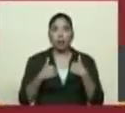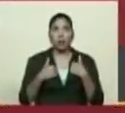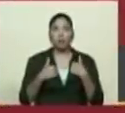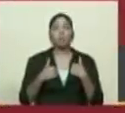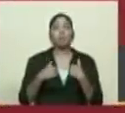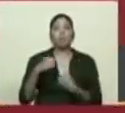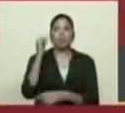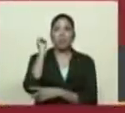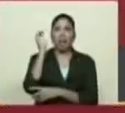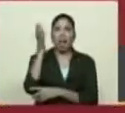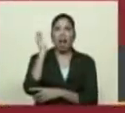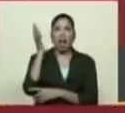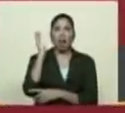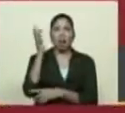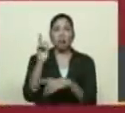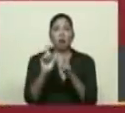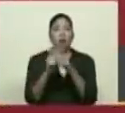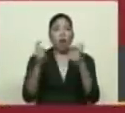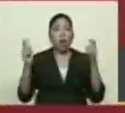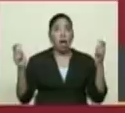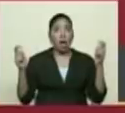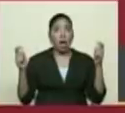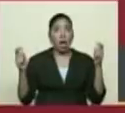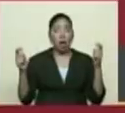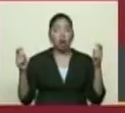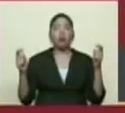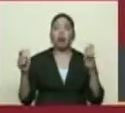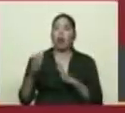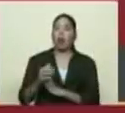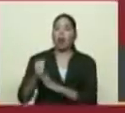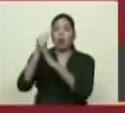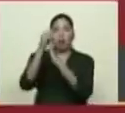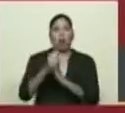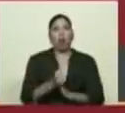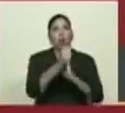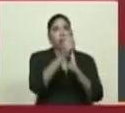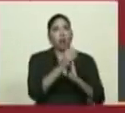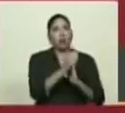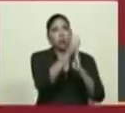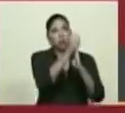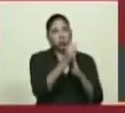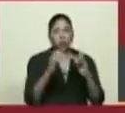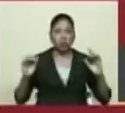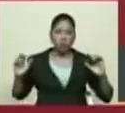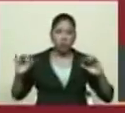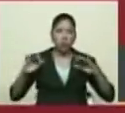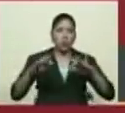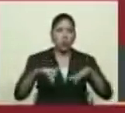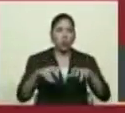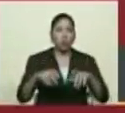Asamblea General de Líderes de Comunas para un plan de transformación